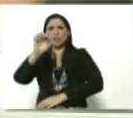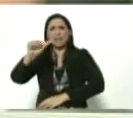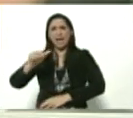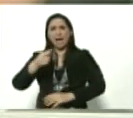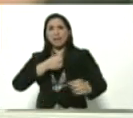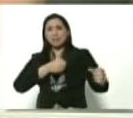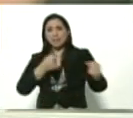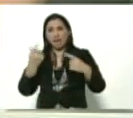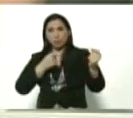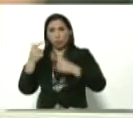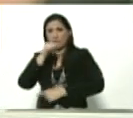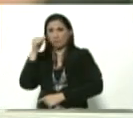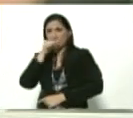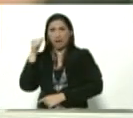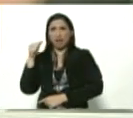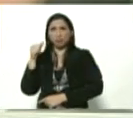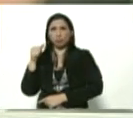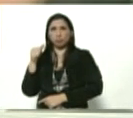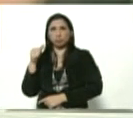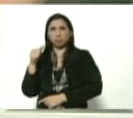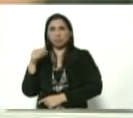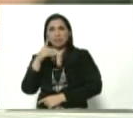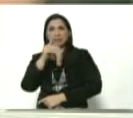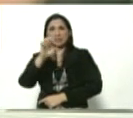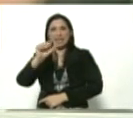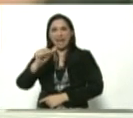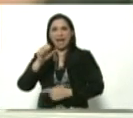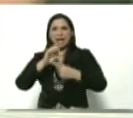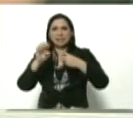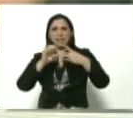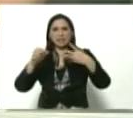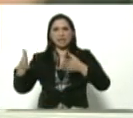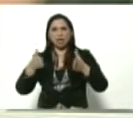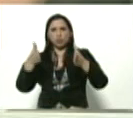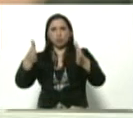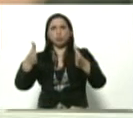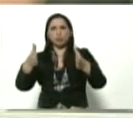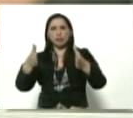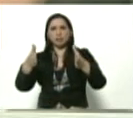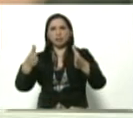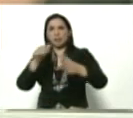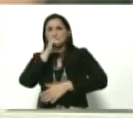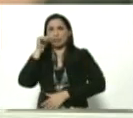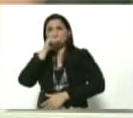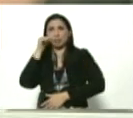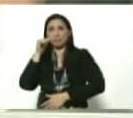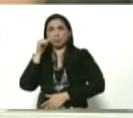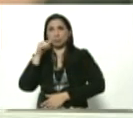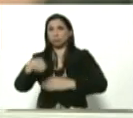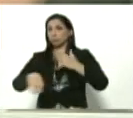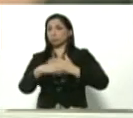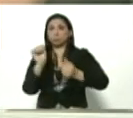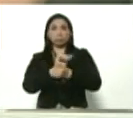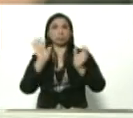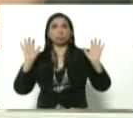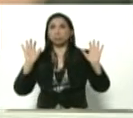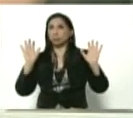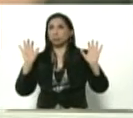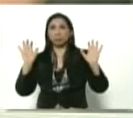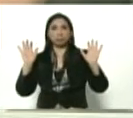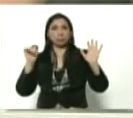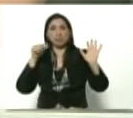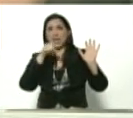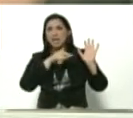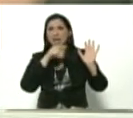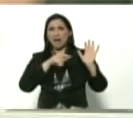narcotraficantes en Venezuela. La DEA les protege las rutas del narcotráfico. Están presos. Eran los